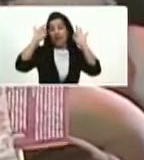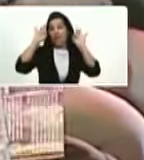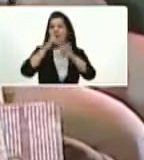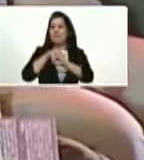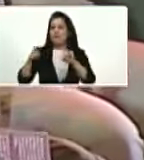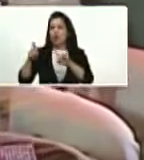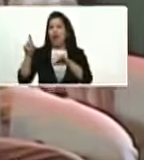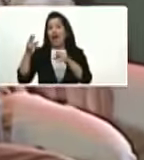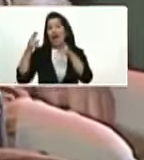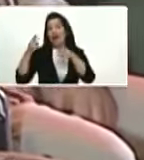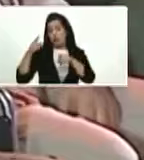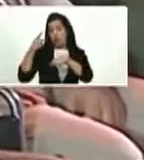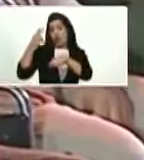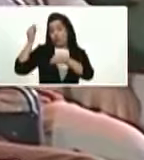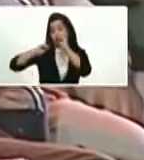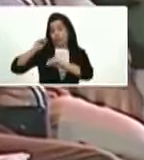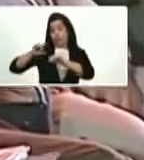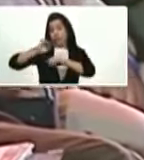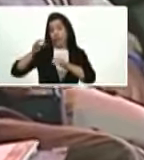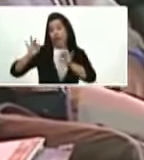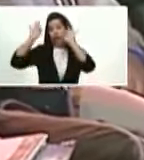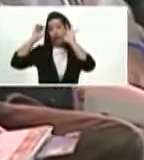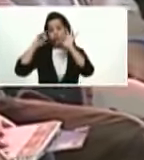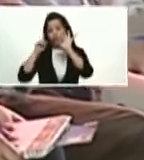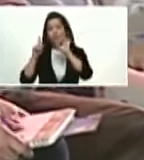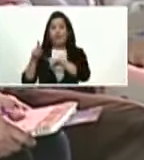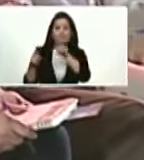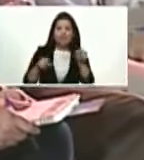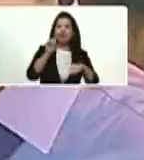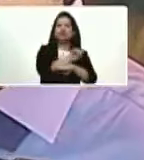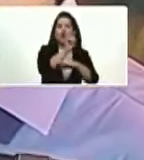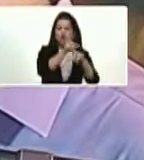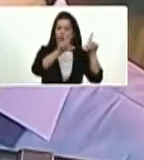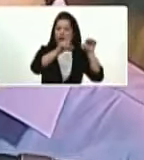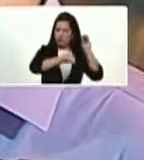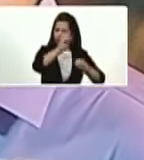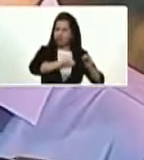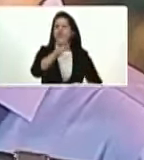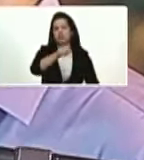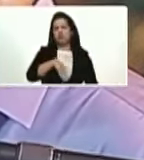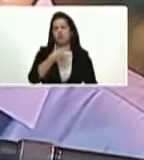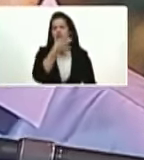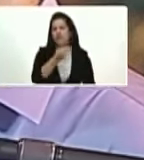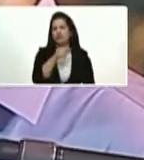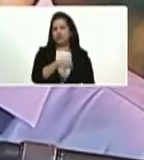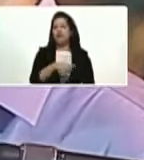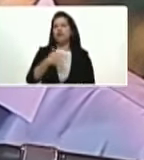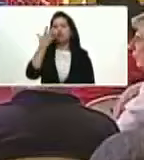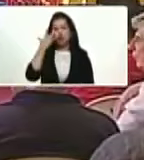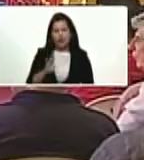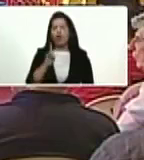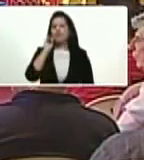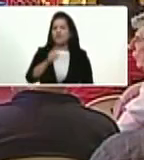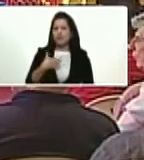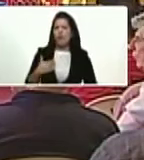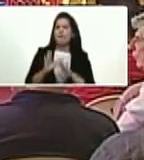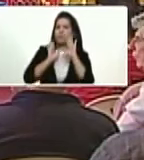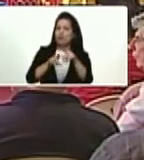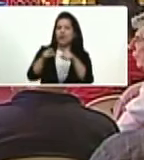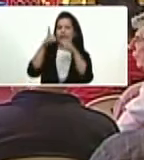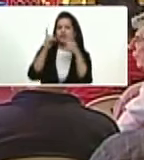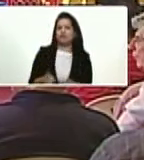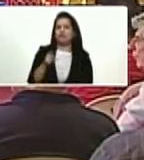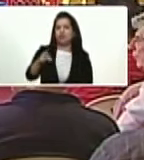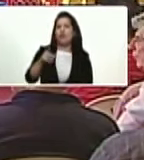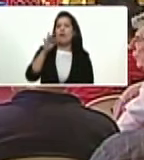tanto, todas las aplicaciones, como las que ella comenta, y montones que hay a lo largo y ancho de la vida diaria, tenemos que hacer un apoyo decidido